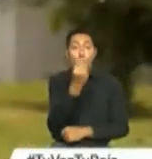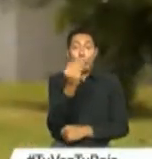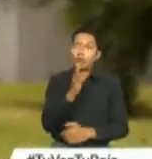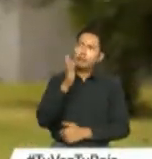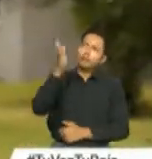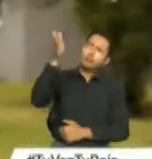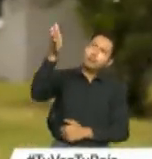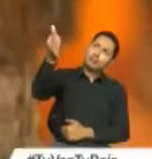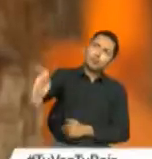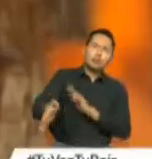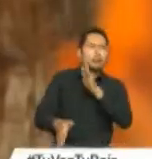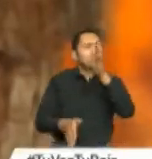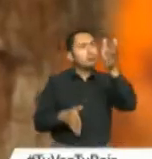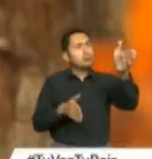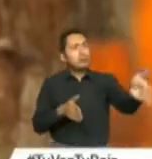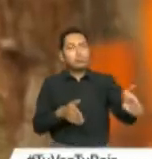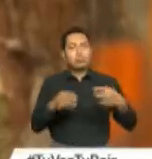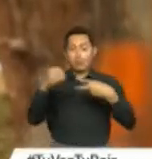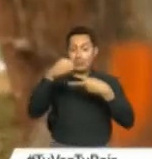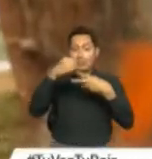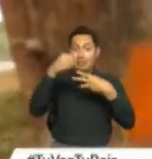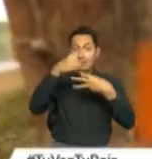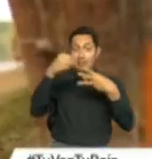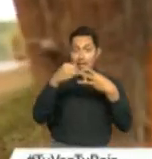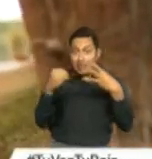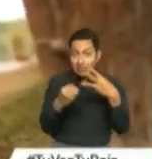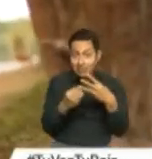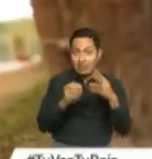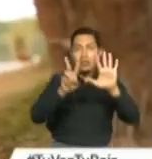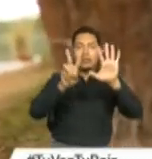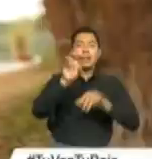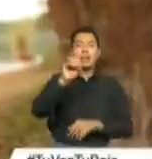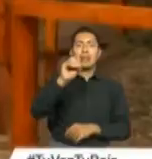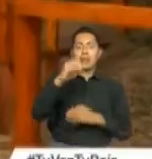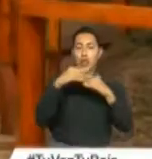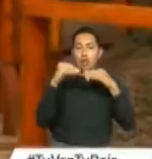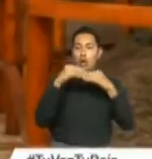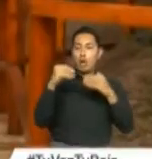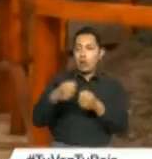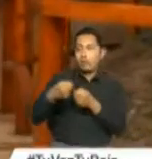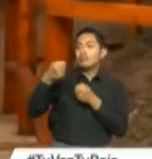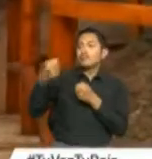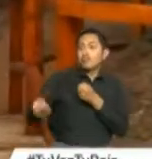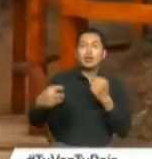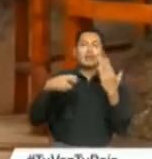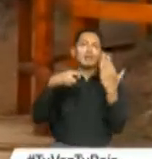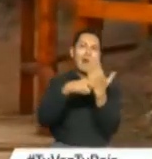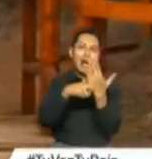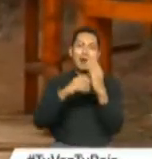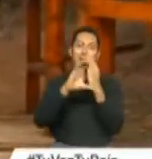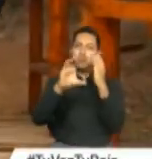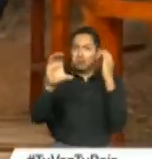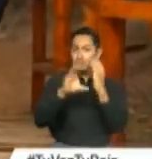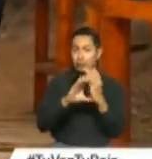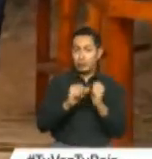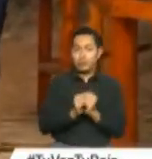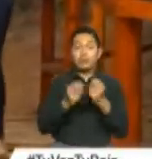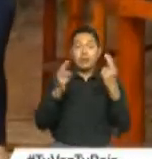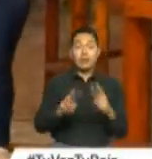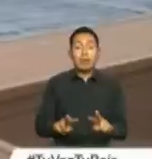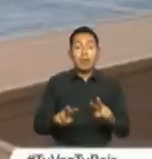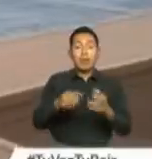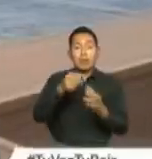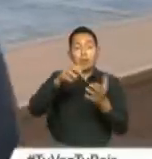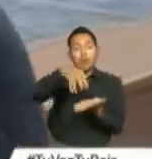para estudiar, la CENESID cubrirá de manera adicional hasta $70 por periodo académico, mientras que los estudiantes de la provincia de